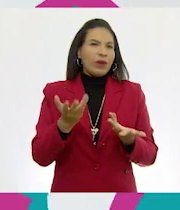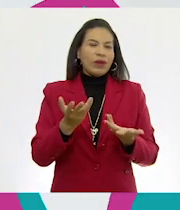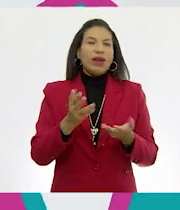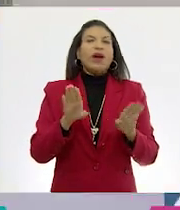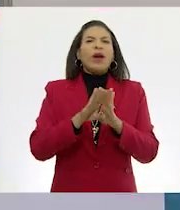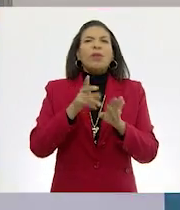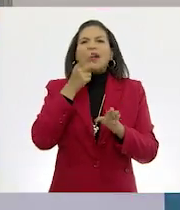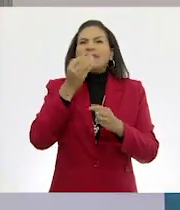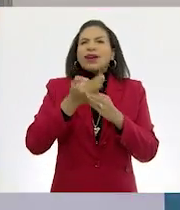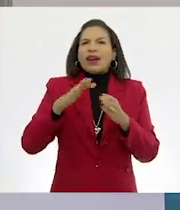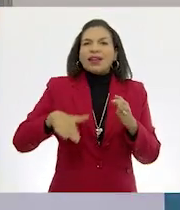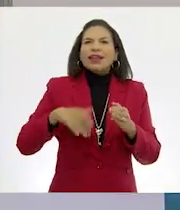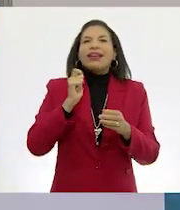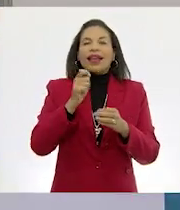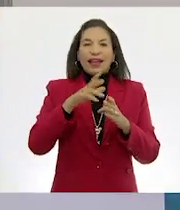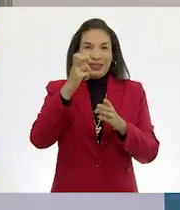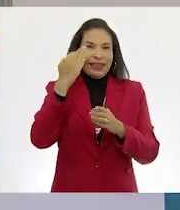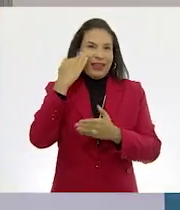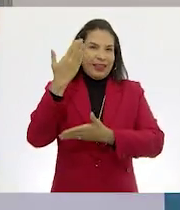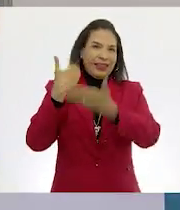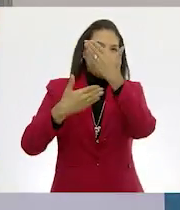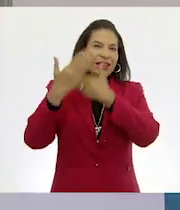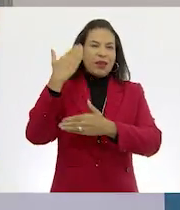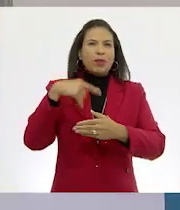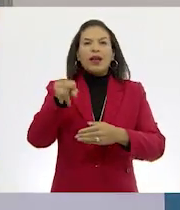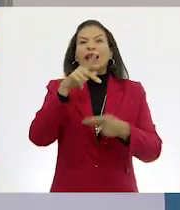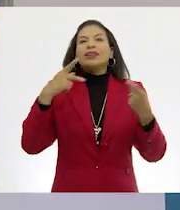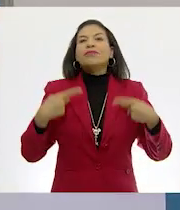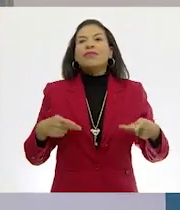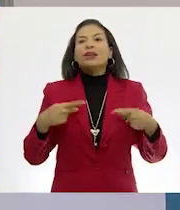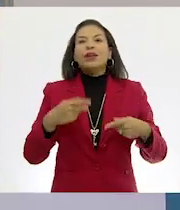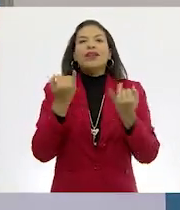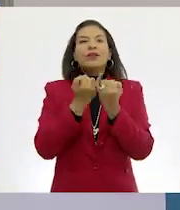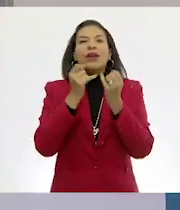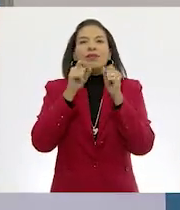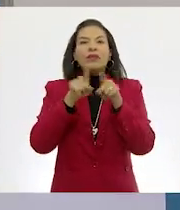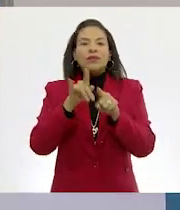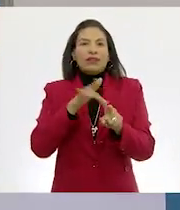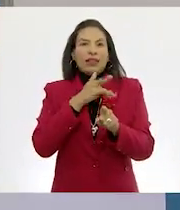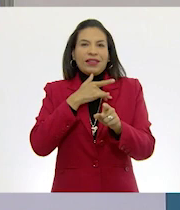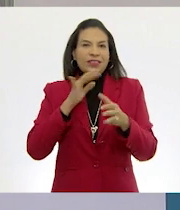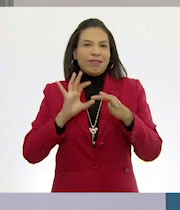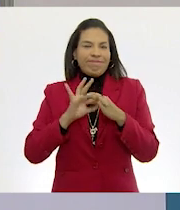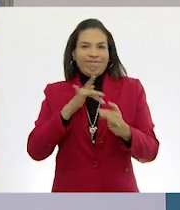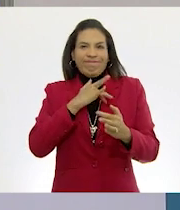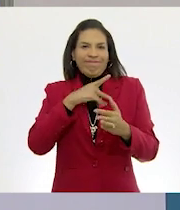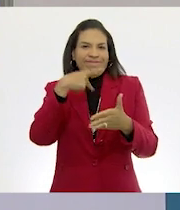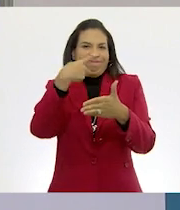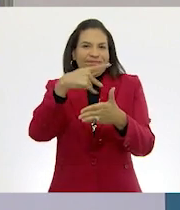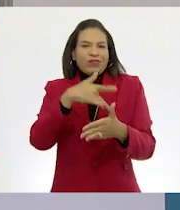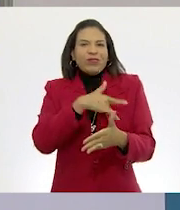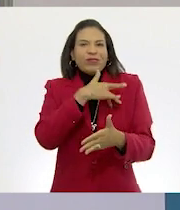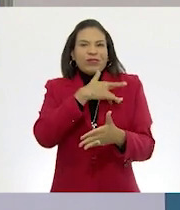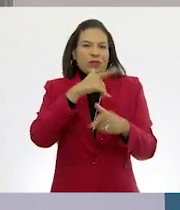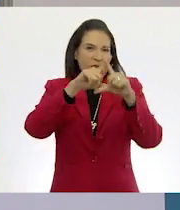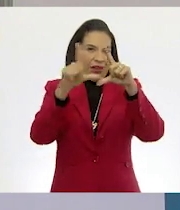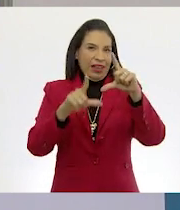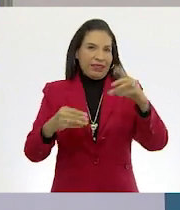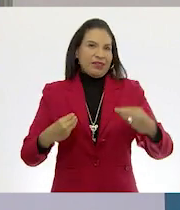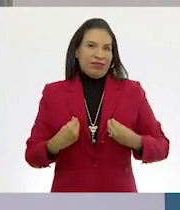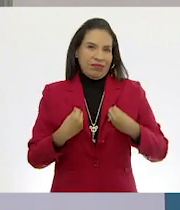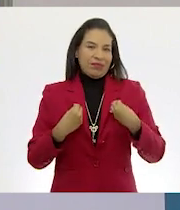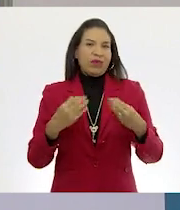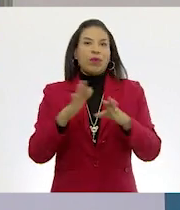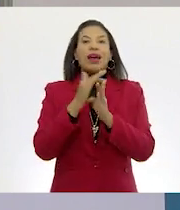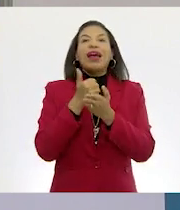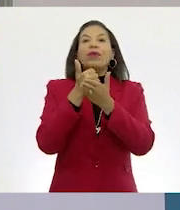a lo que nos referimos es que en esa época se buscaba que las personas tuvieran un sentido de pertenencia al país en el que vivían y con ello